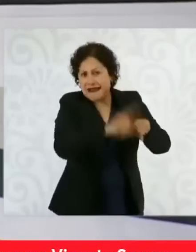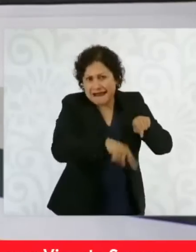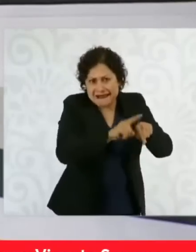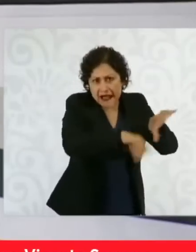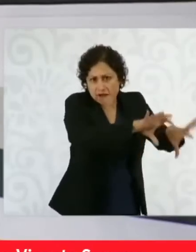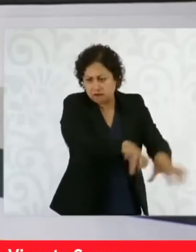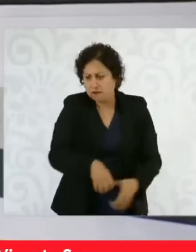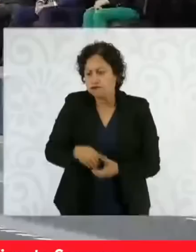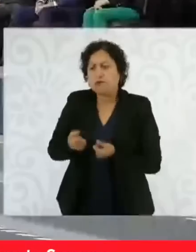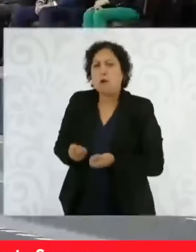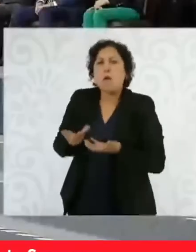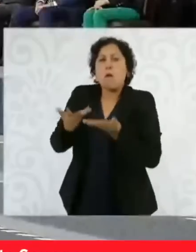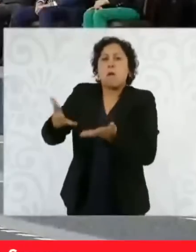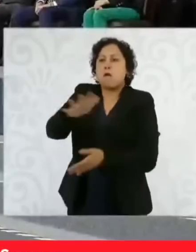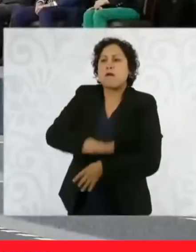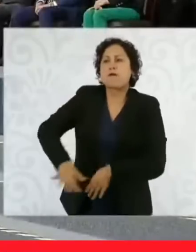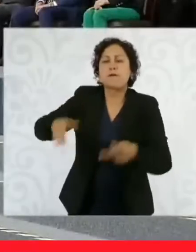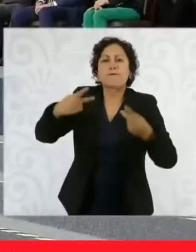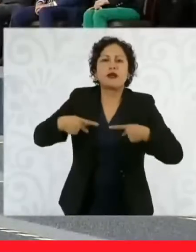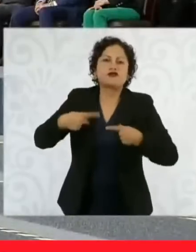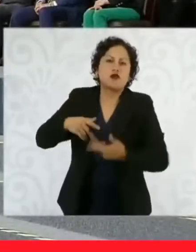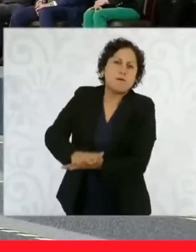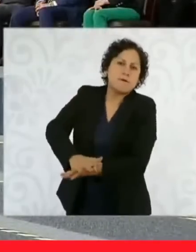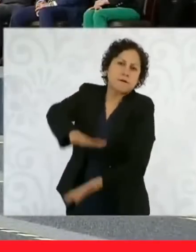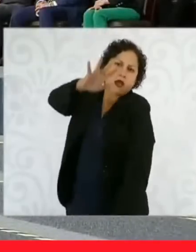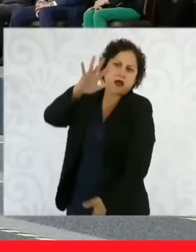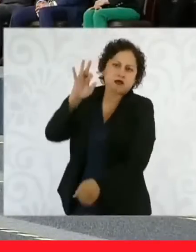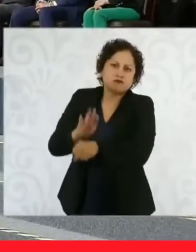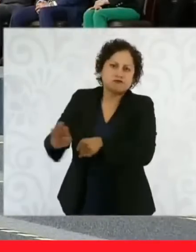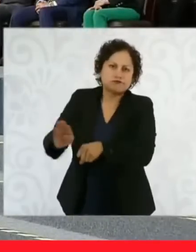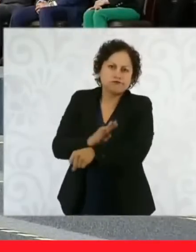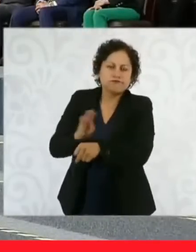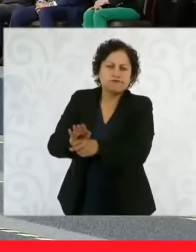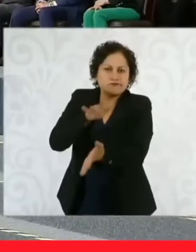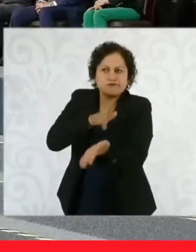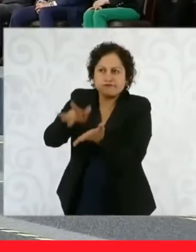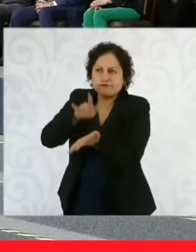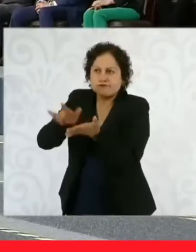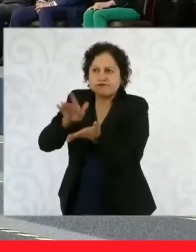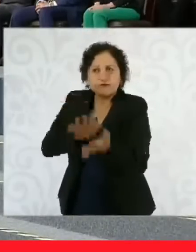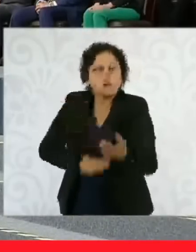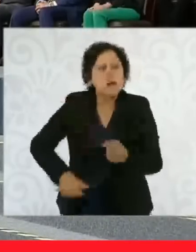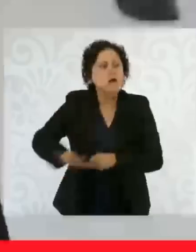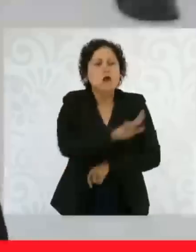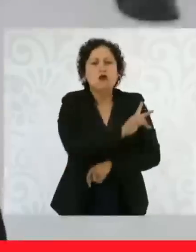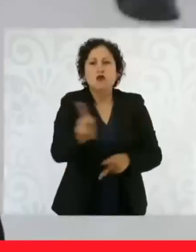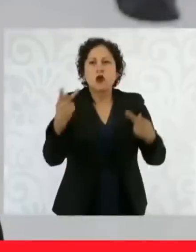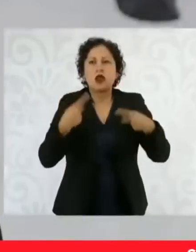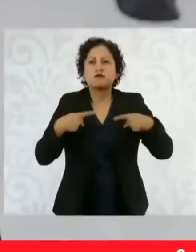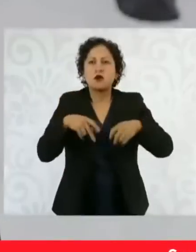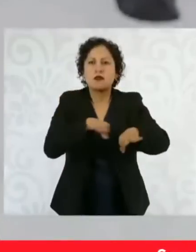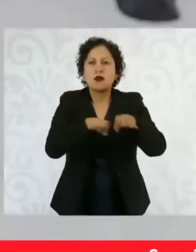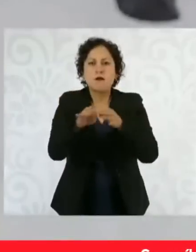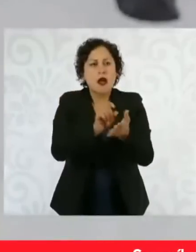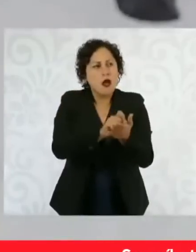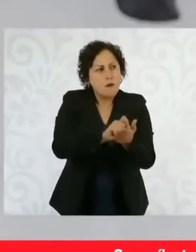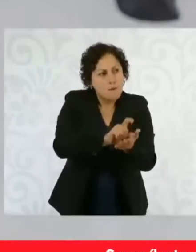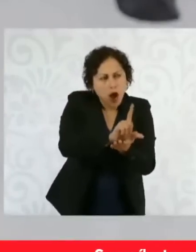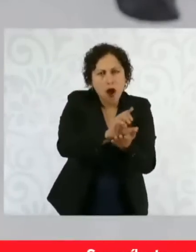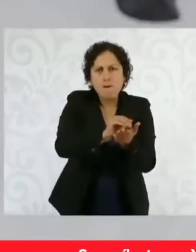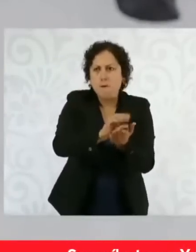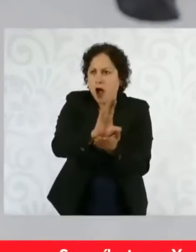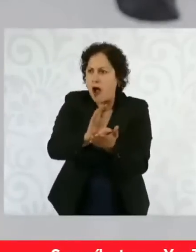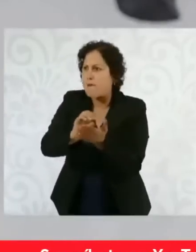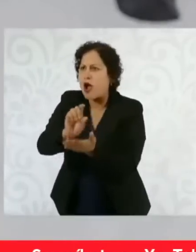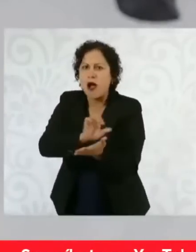necesidades de la mayoría del pueblo y mejorar los ingresos de los trabajadores. Con ello ha disminuido la pobreza y